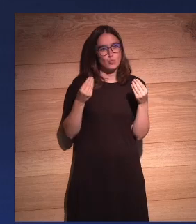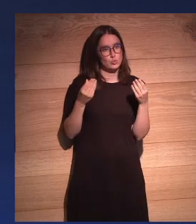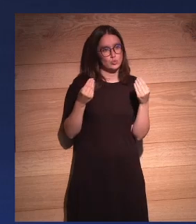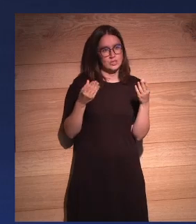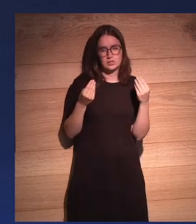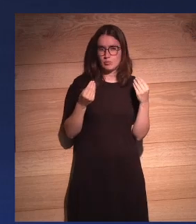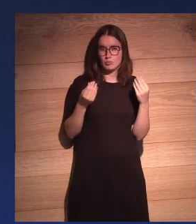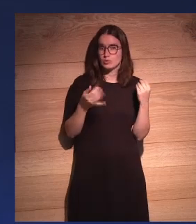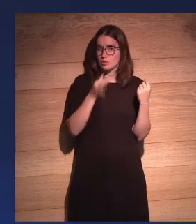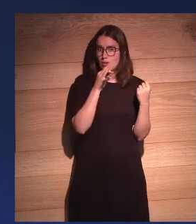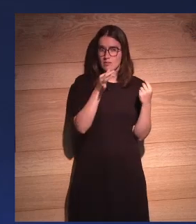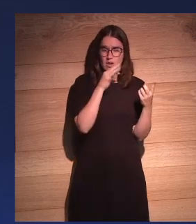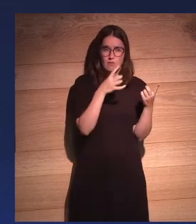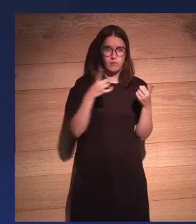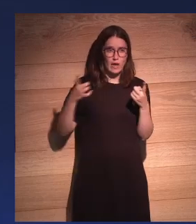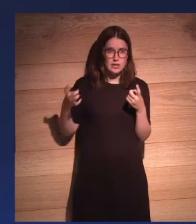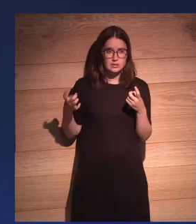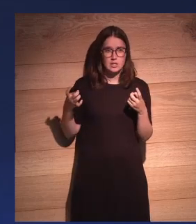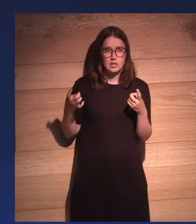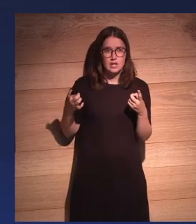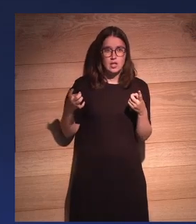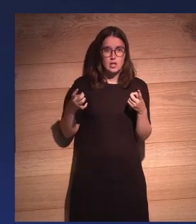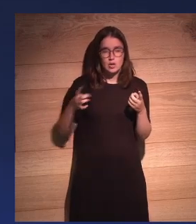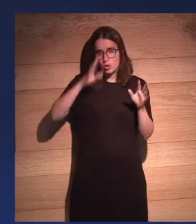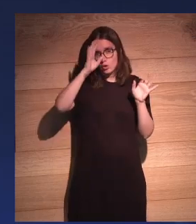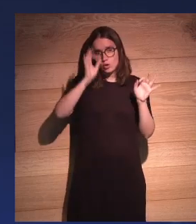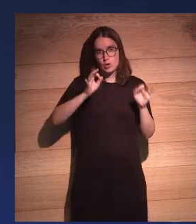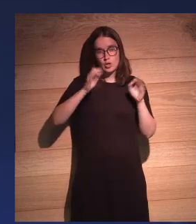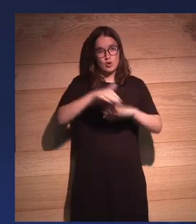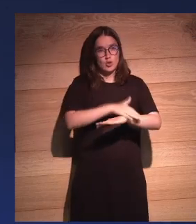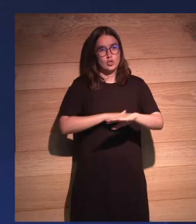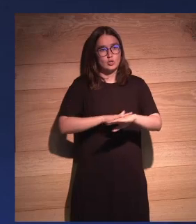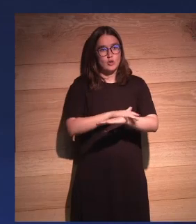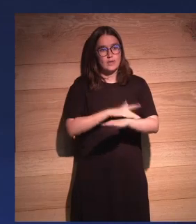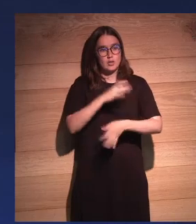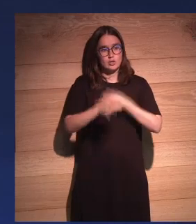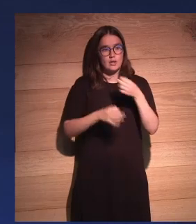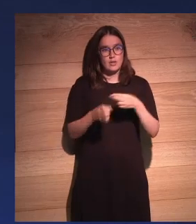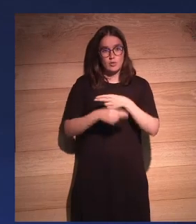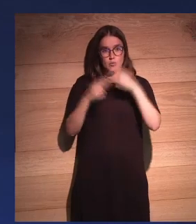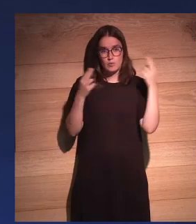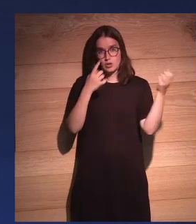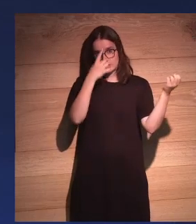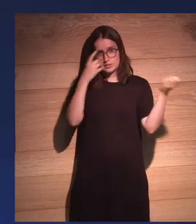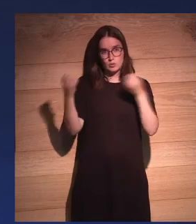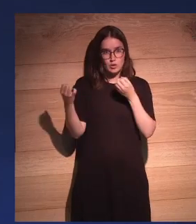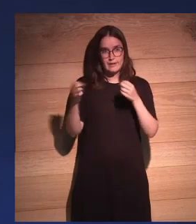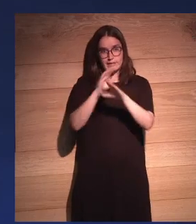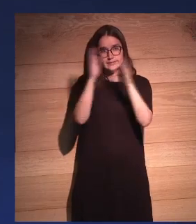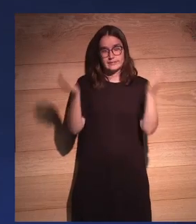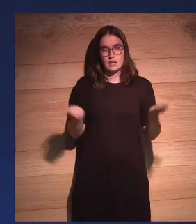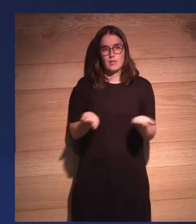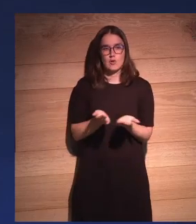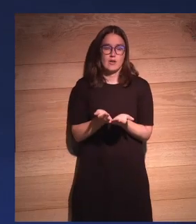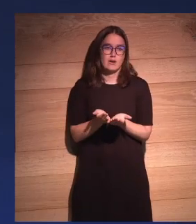que hacer en muchísimos sitios, y yo creo que evidentemente los gobiernos y organismos públicos, institucionales,